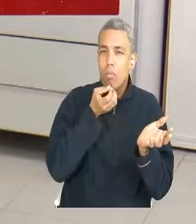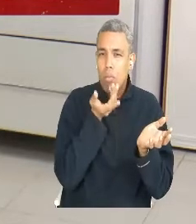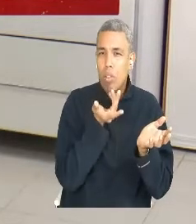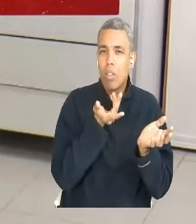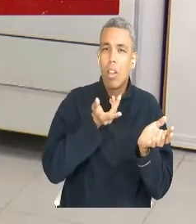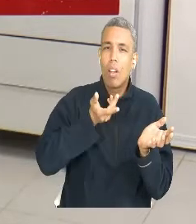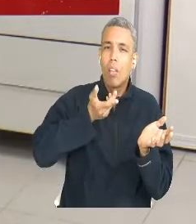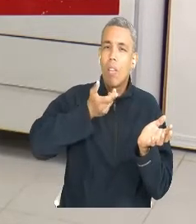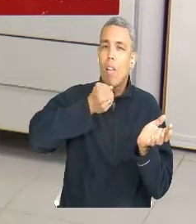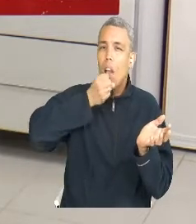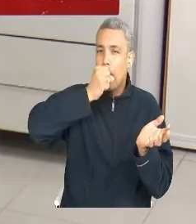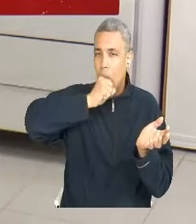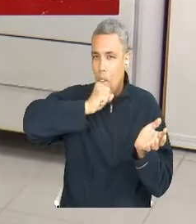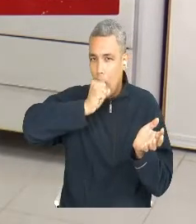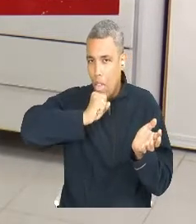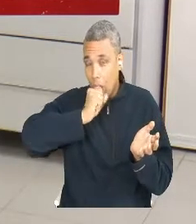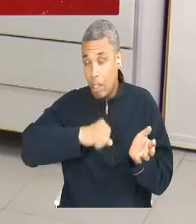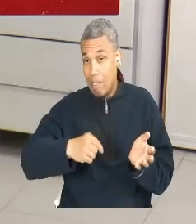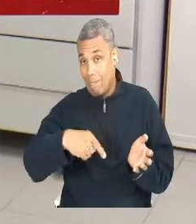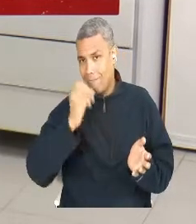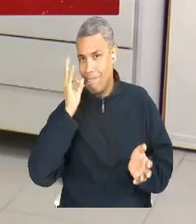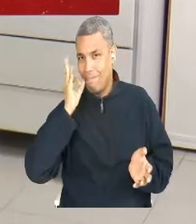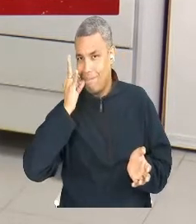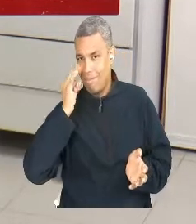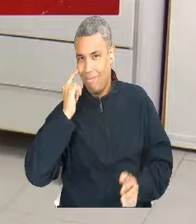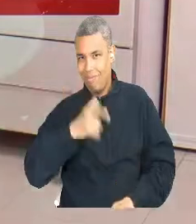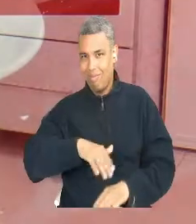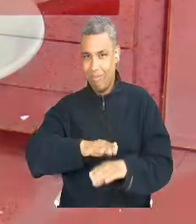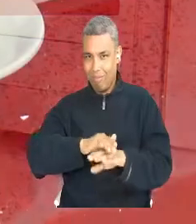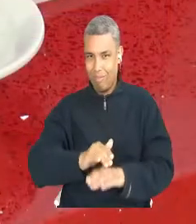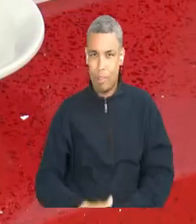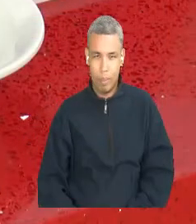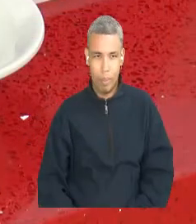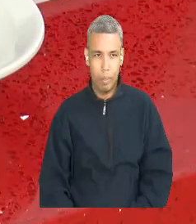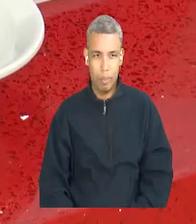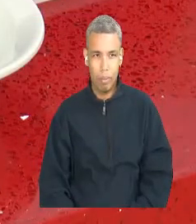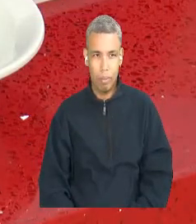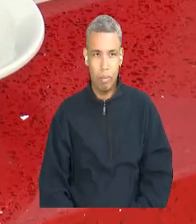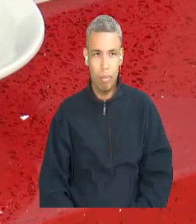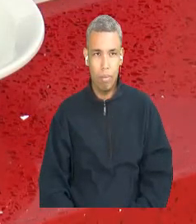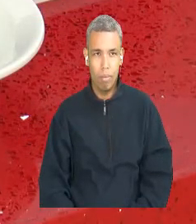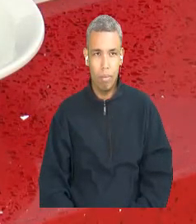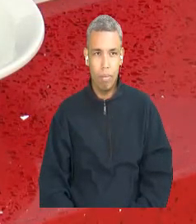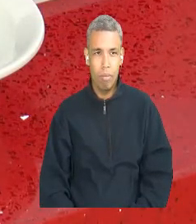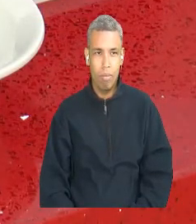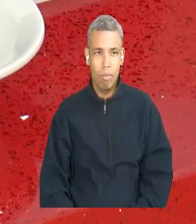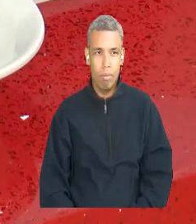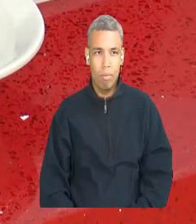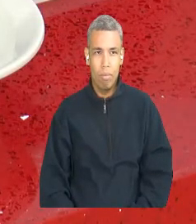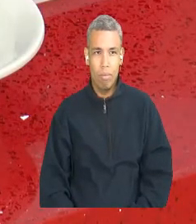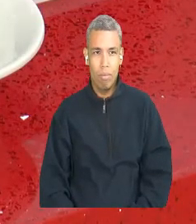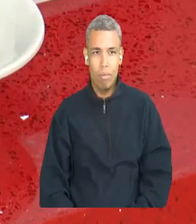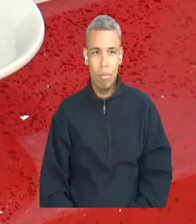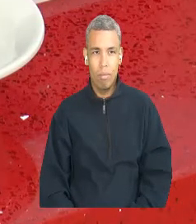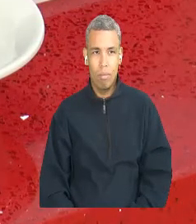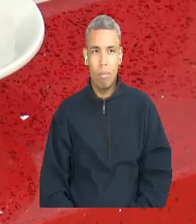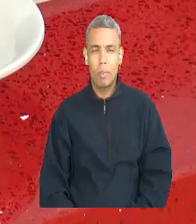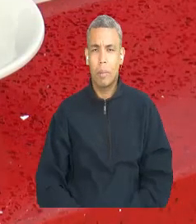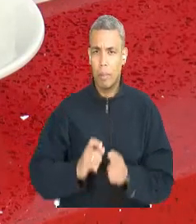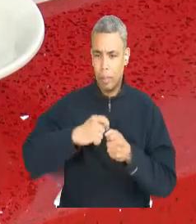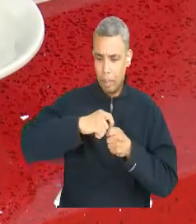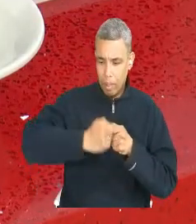aquí, así claro. Que vamos a observar, Wilson, entonces, ¿qué tenemos por estos lares? A ver, tenemos banano, fresas, uvas,